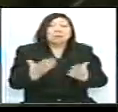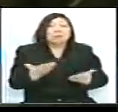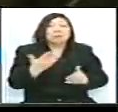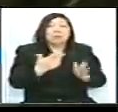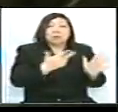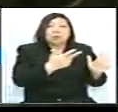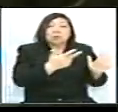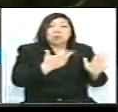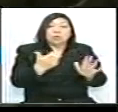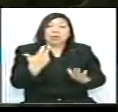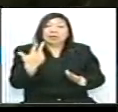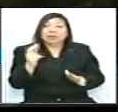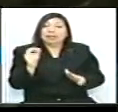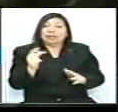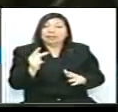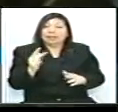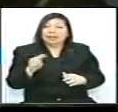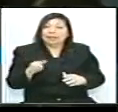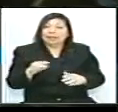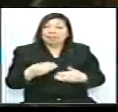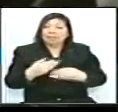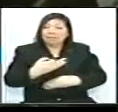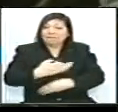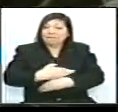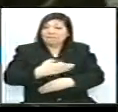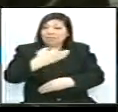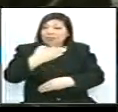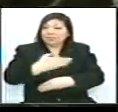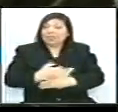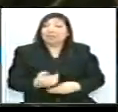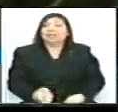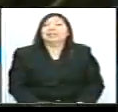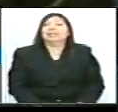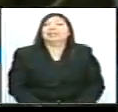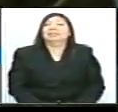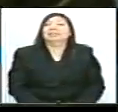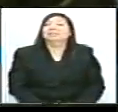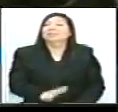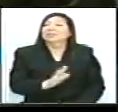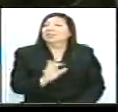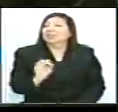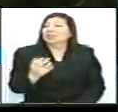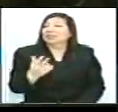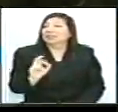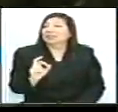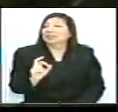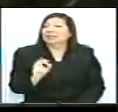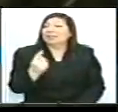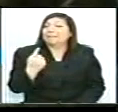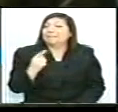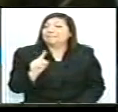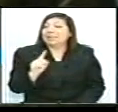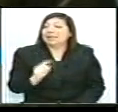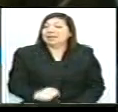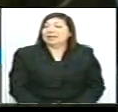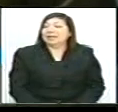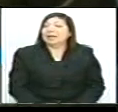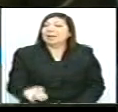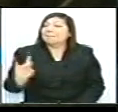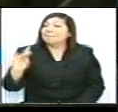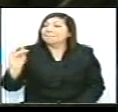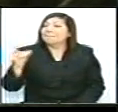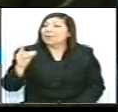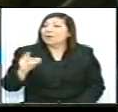de 830 kilómetros de frontera, de los cuales 530 son para